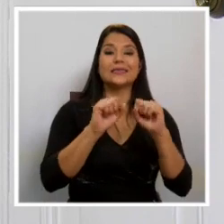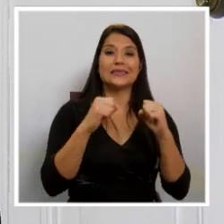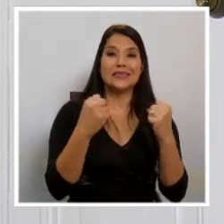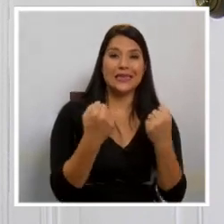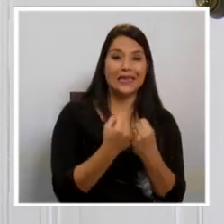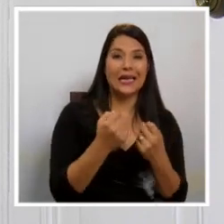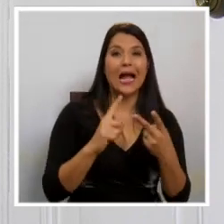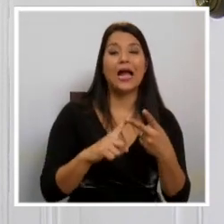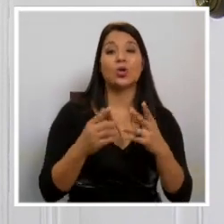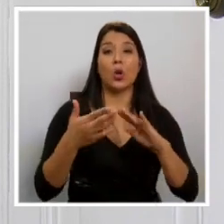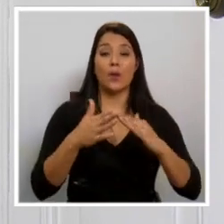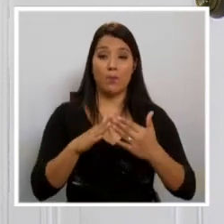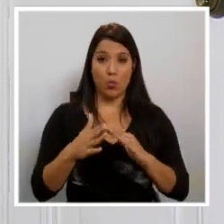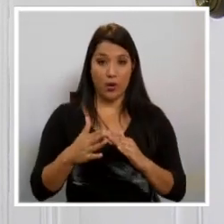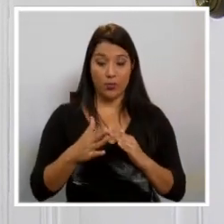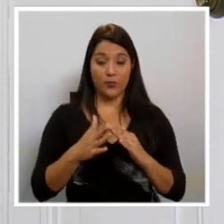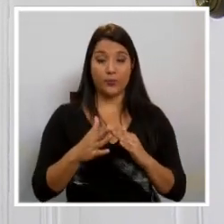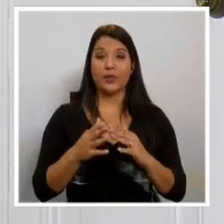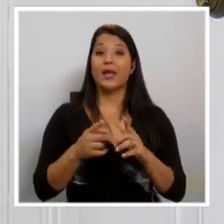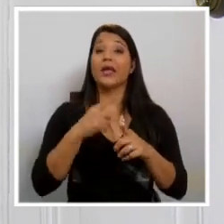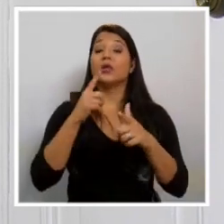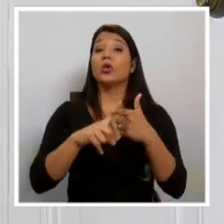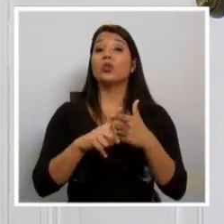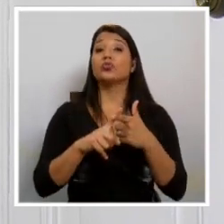sindicales, la misma ciudadanía. Entonces,